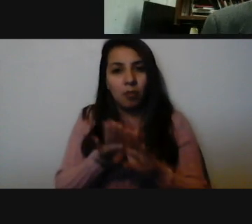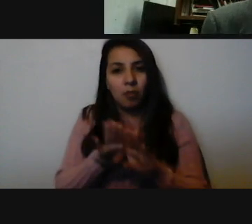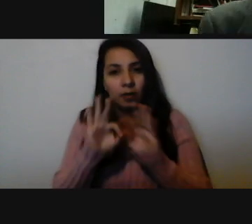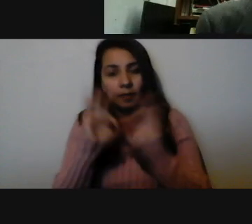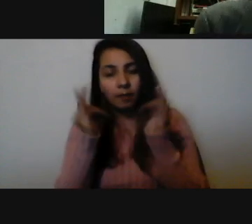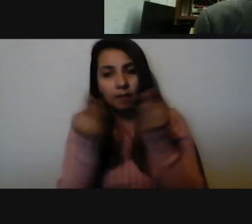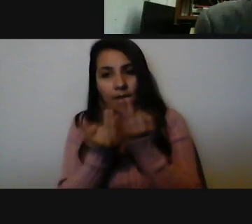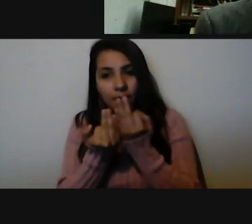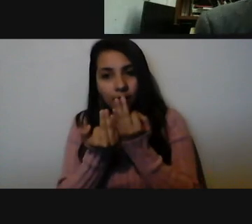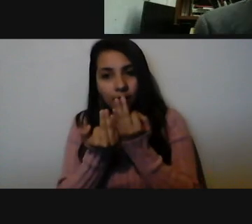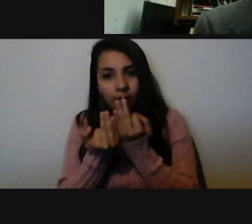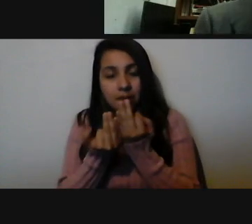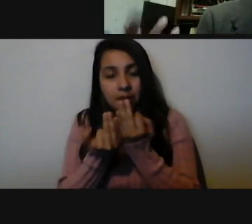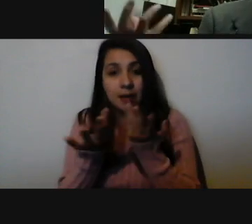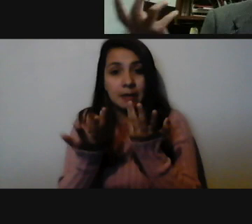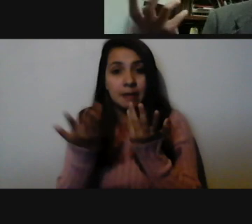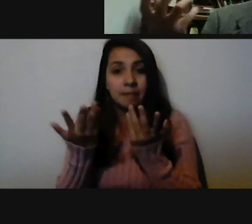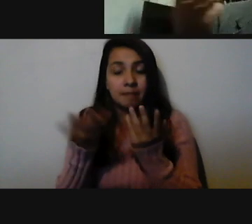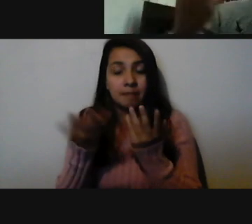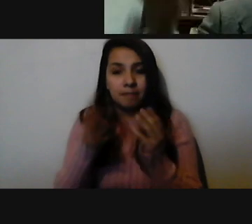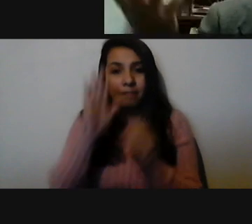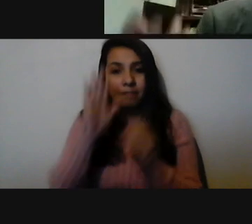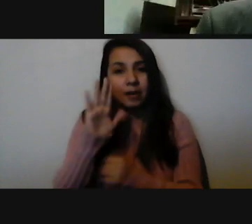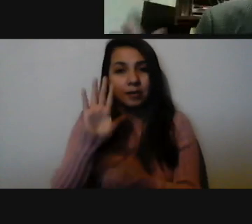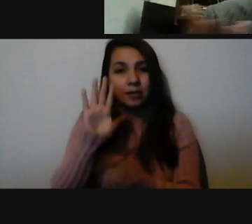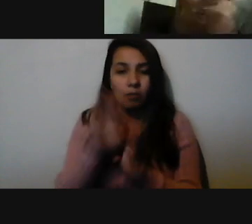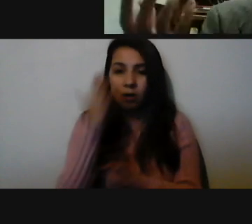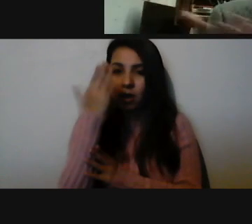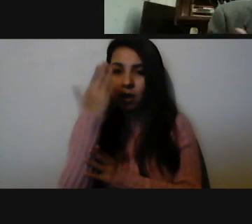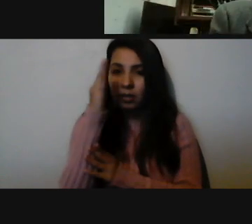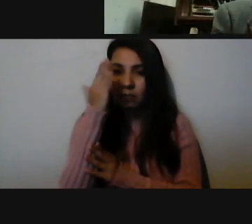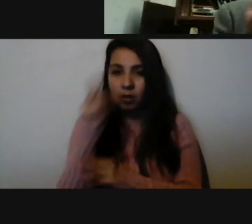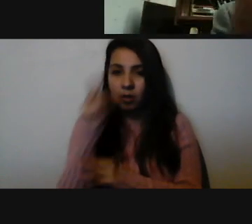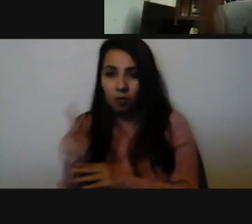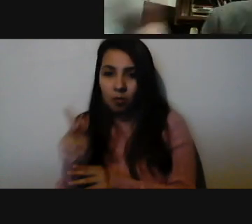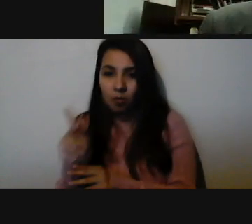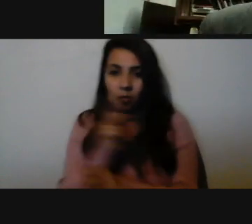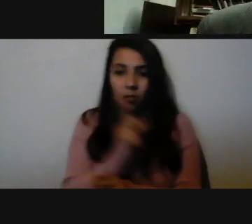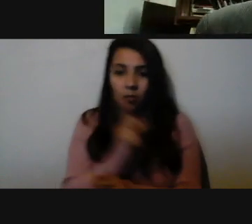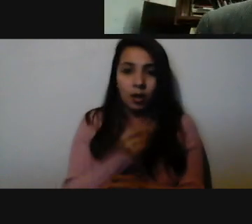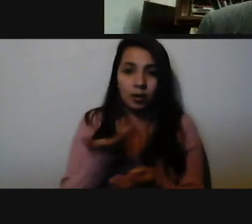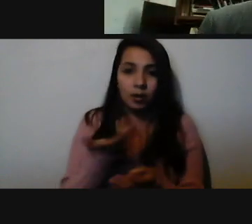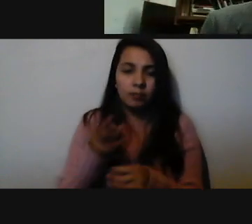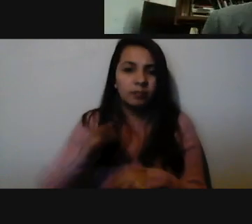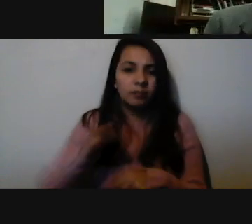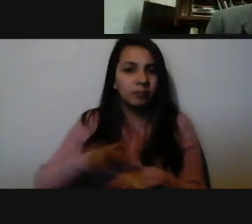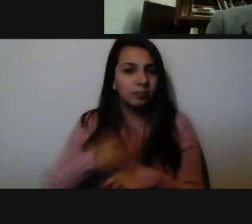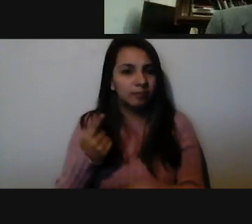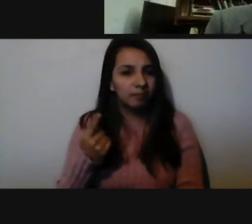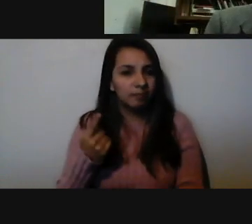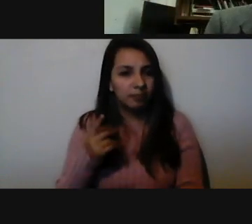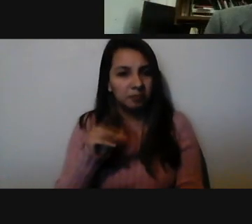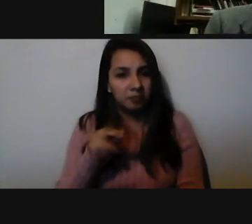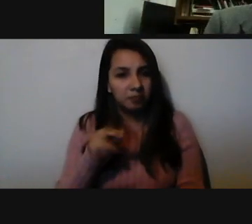Okay, sí, pues es sumamente extraño, o sea, termodinámicamente o estructuralmente es la simetría